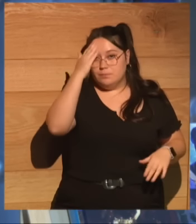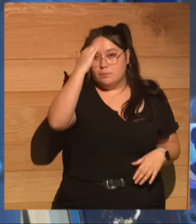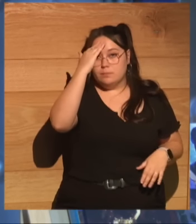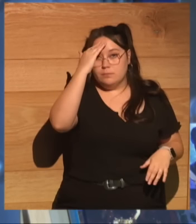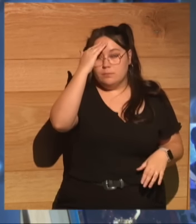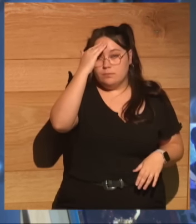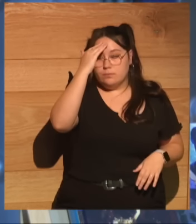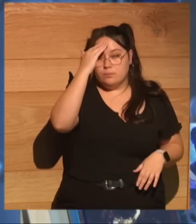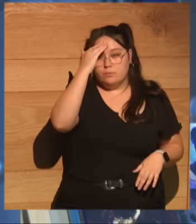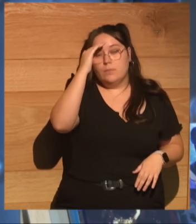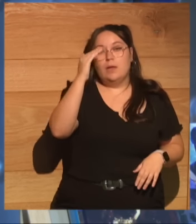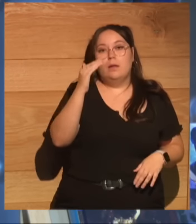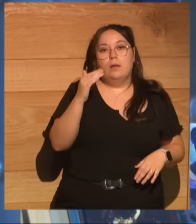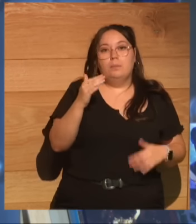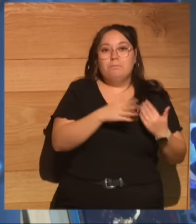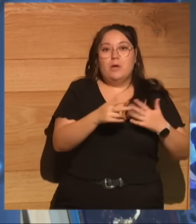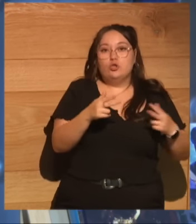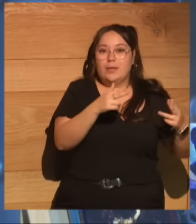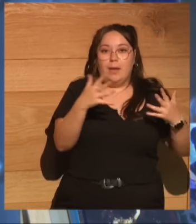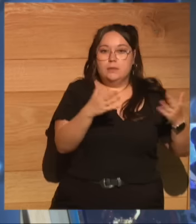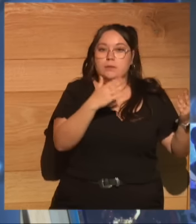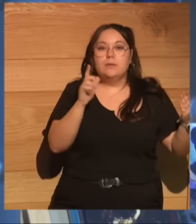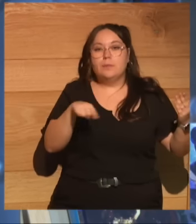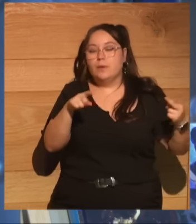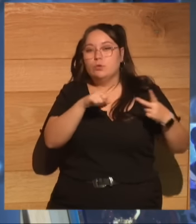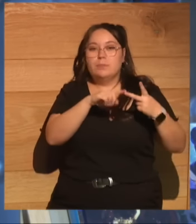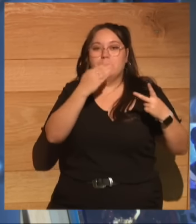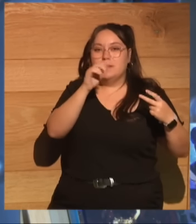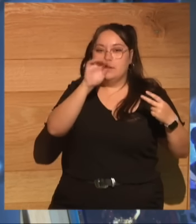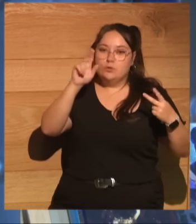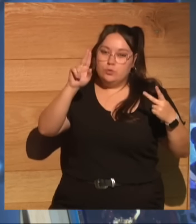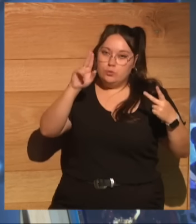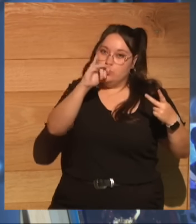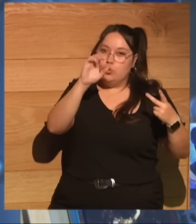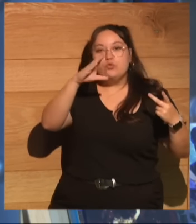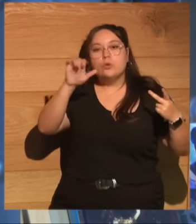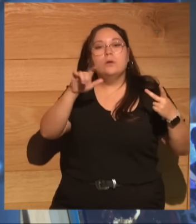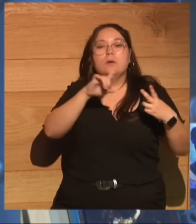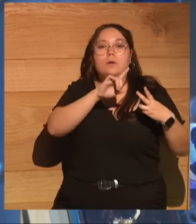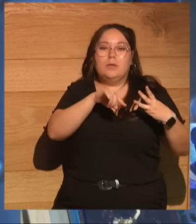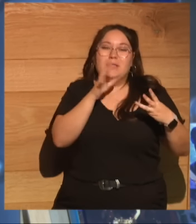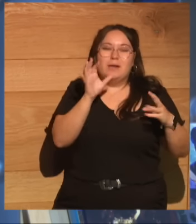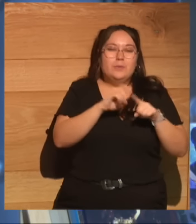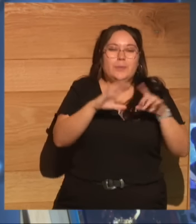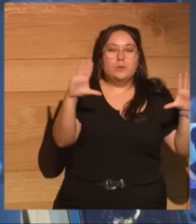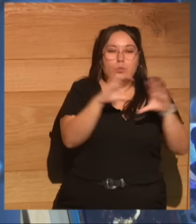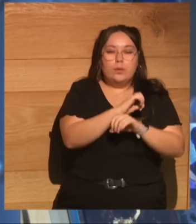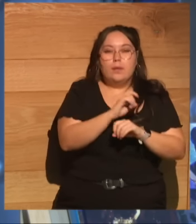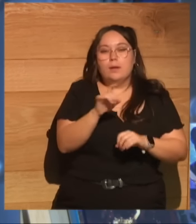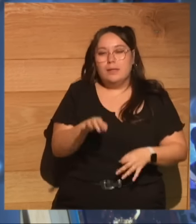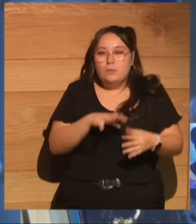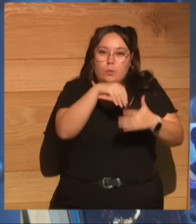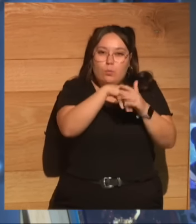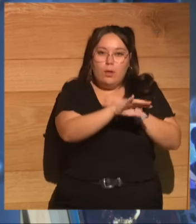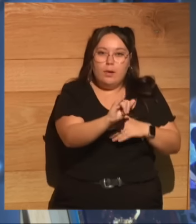a partir de Eduardo Manos Tijeras, pero ya lo vemos en Beetlejuice de muchas maneras, aunque siempre con esa oscuridad que es la que él siempre ha dicho que ha albergado